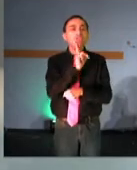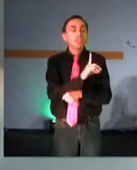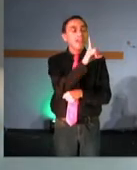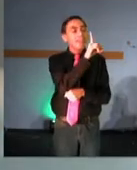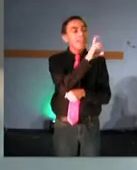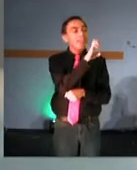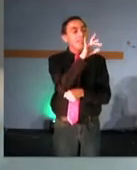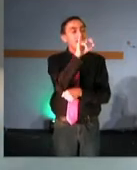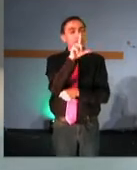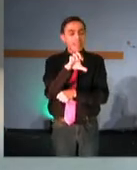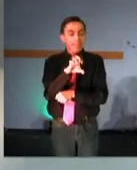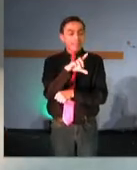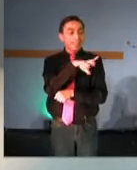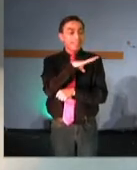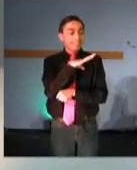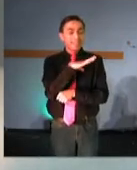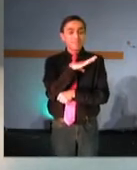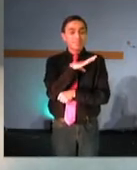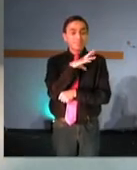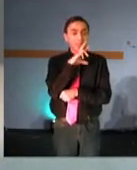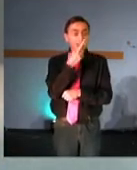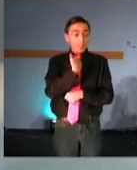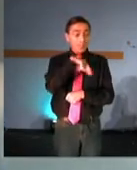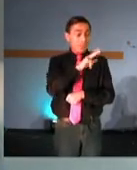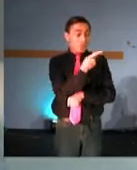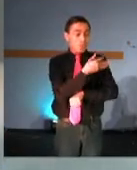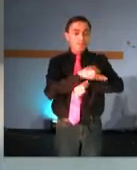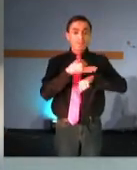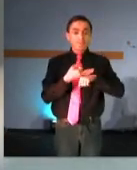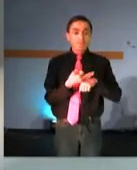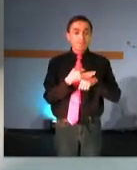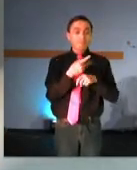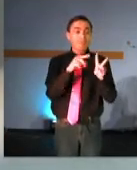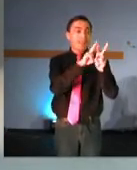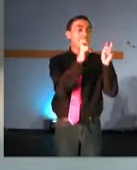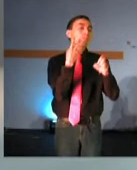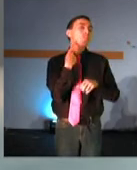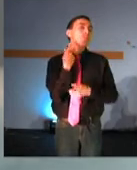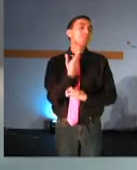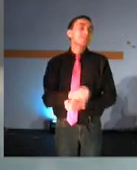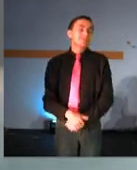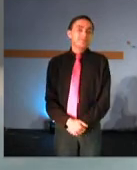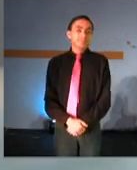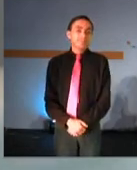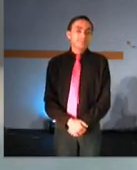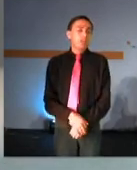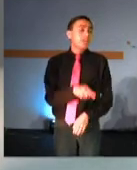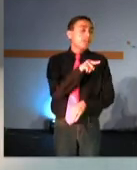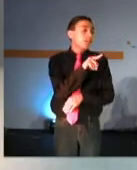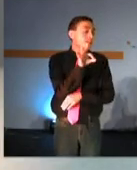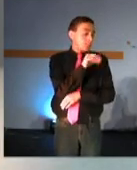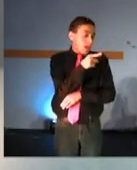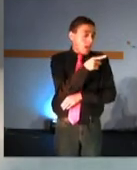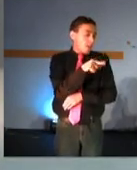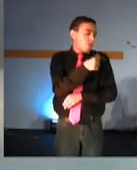digna representante de esa familia, al menos en política, no, tal vez tenga muy buen gusto en otras